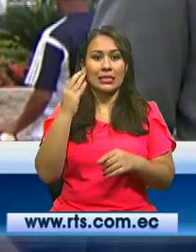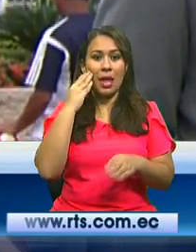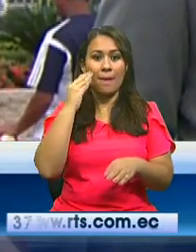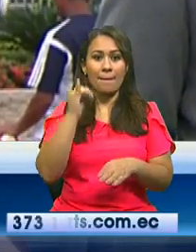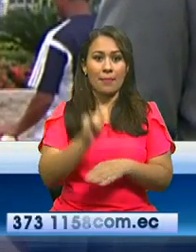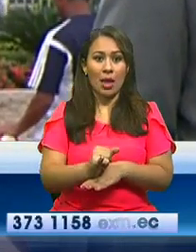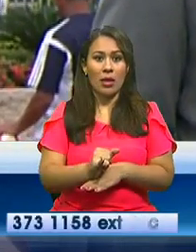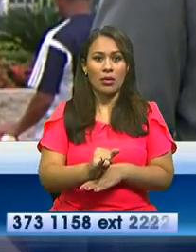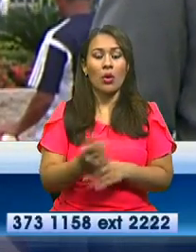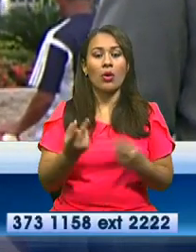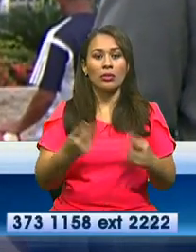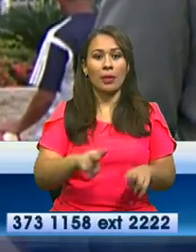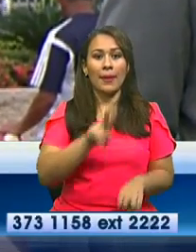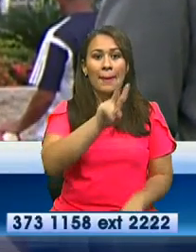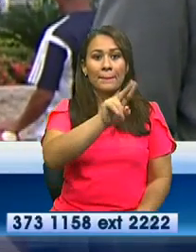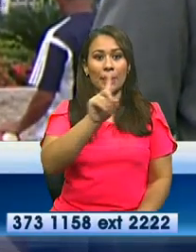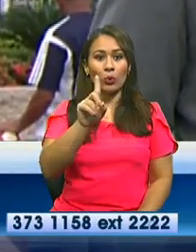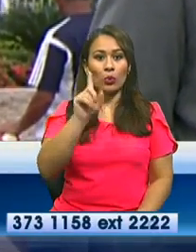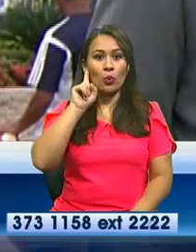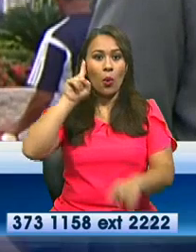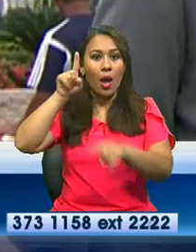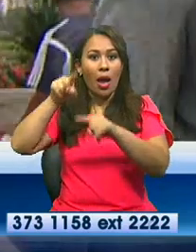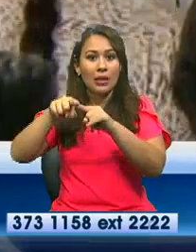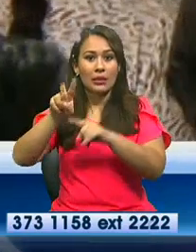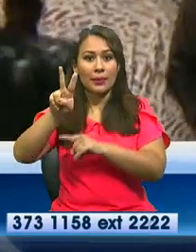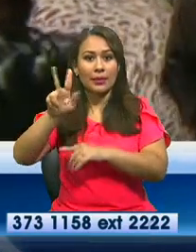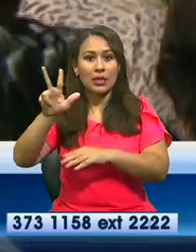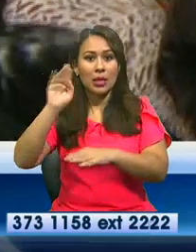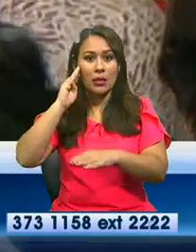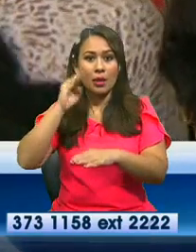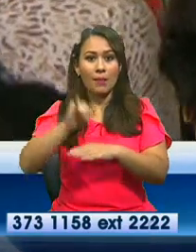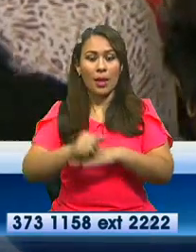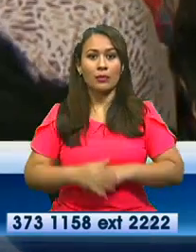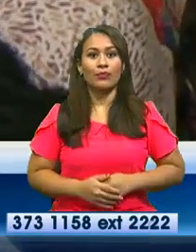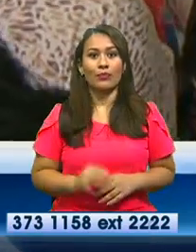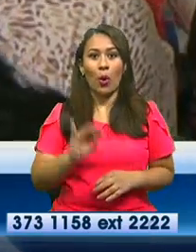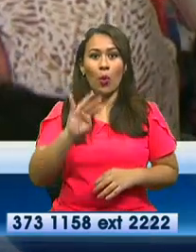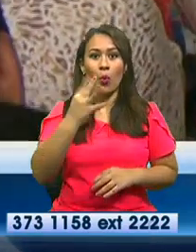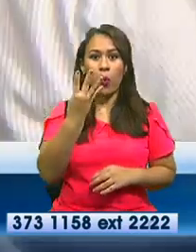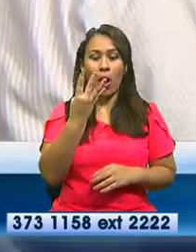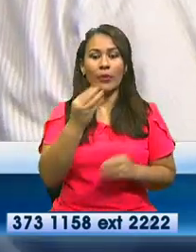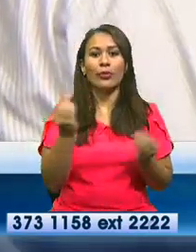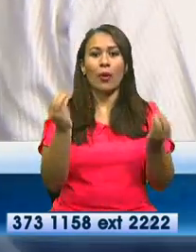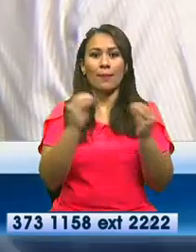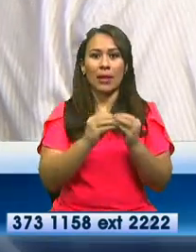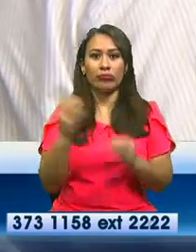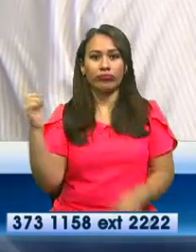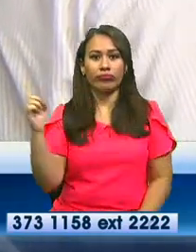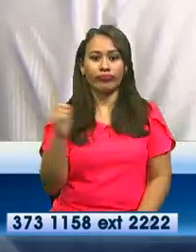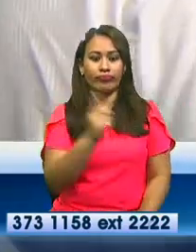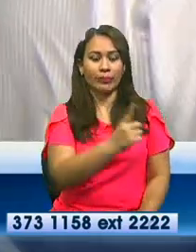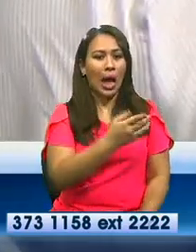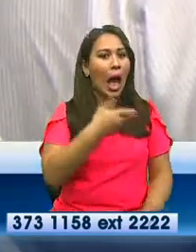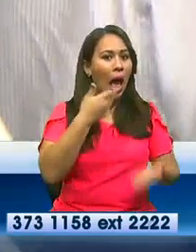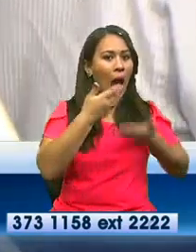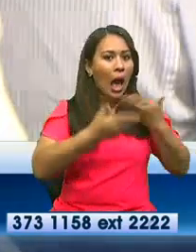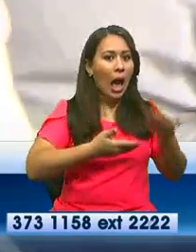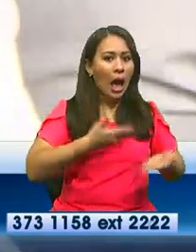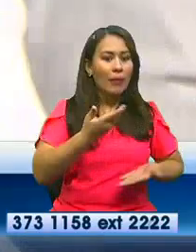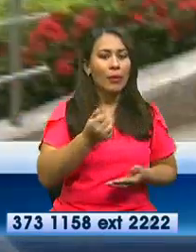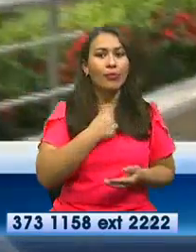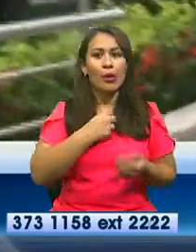también del 21 al 23 de mayo. Luego, cuatro postulantes ingresaron a las oficinas para exponer sus